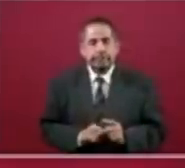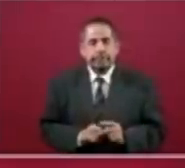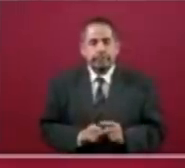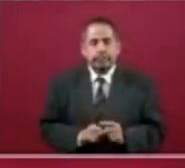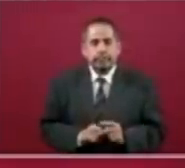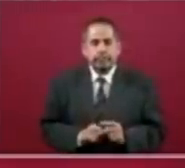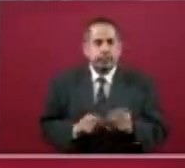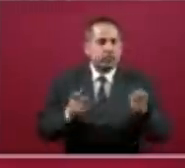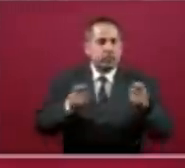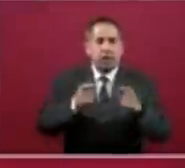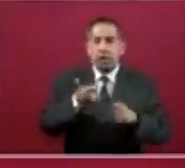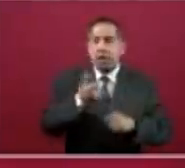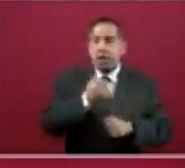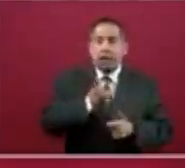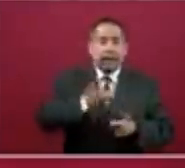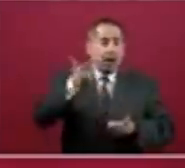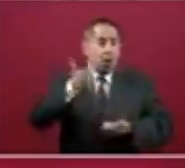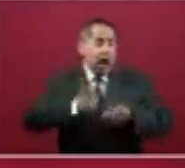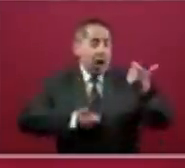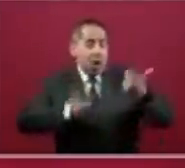que hay control de inflación.